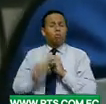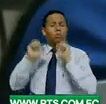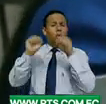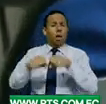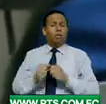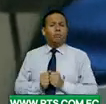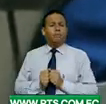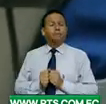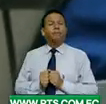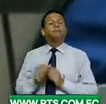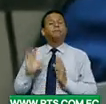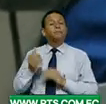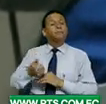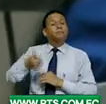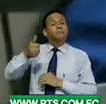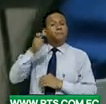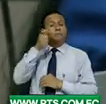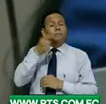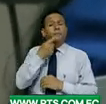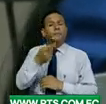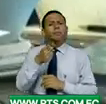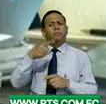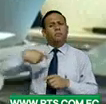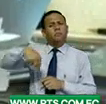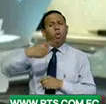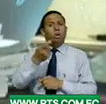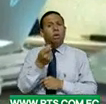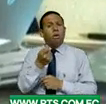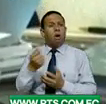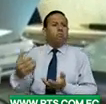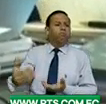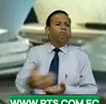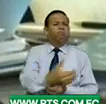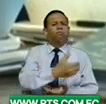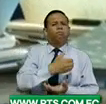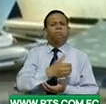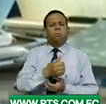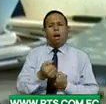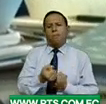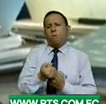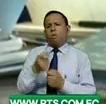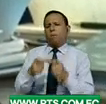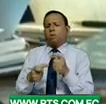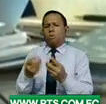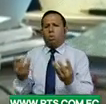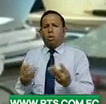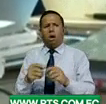reparto, festín y abuso de dineros públicos en beneficio de terceras personas,